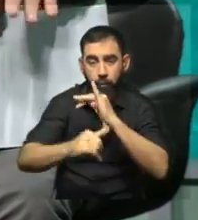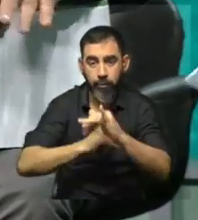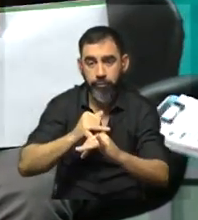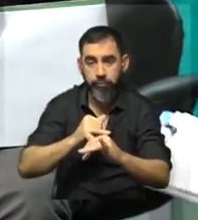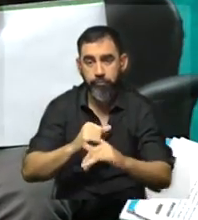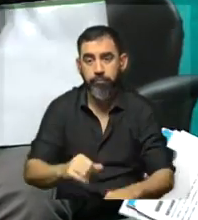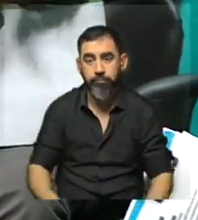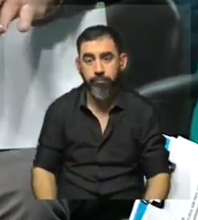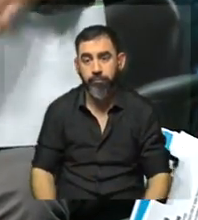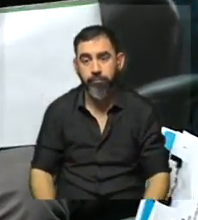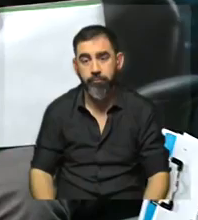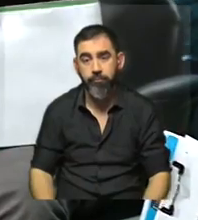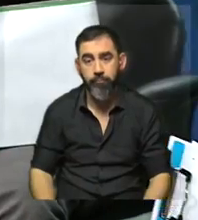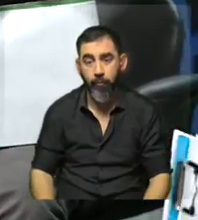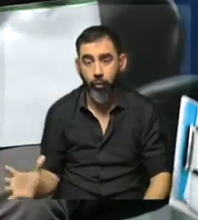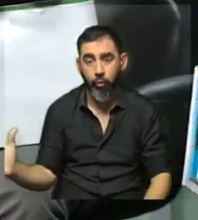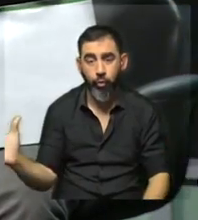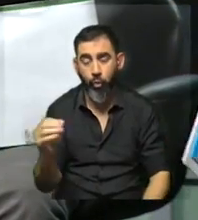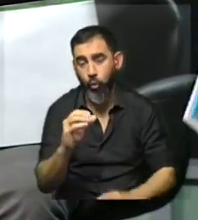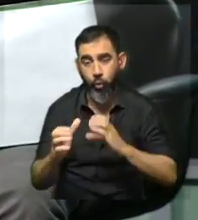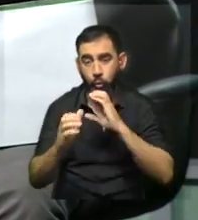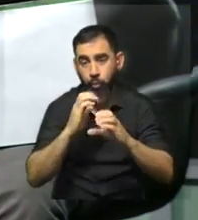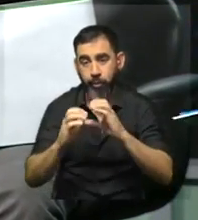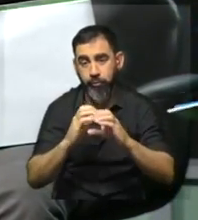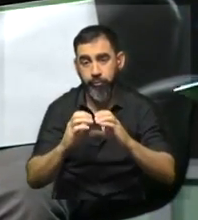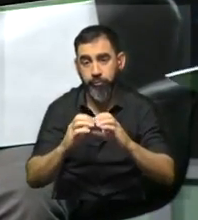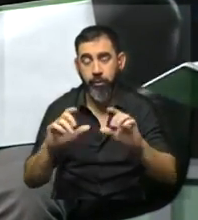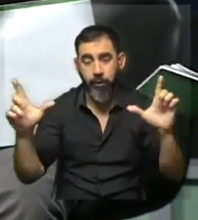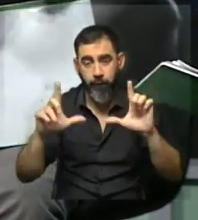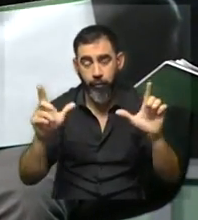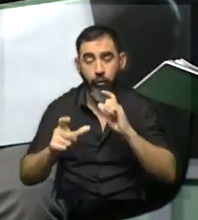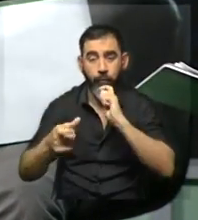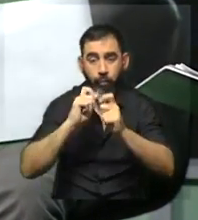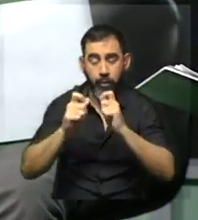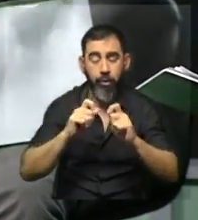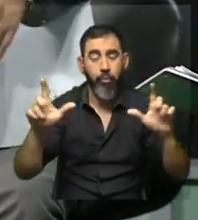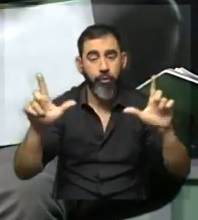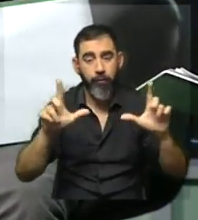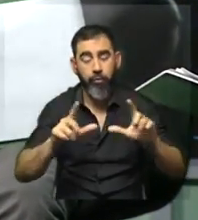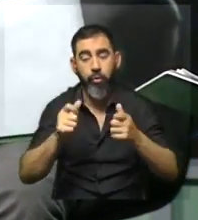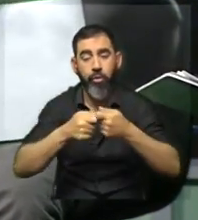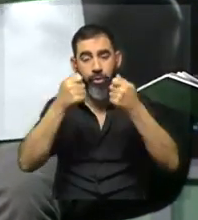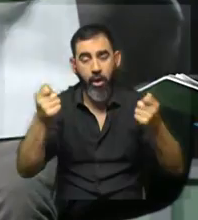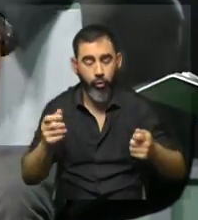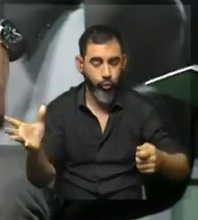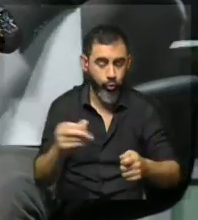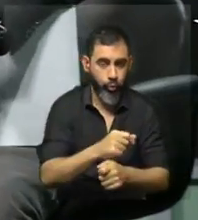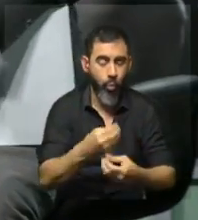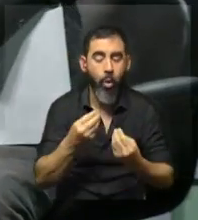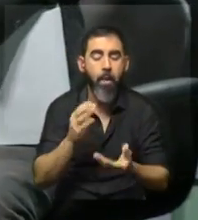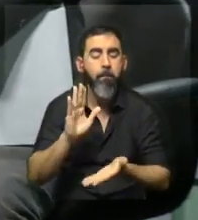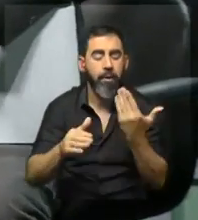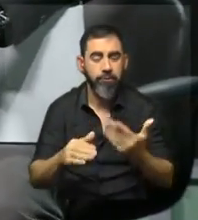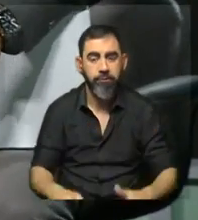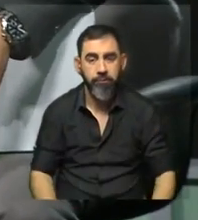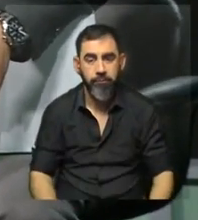entran todos, ¿no? Entran todos los medios, incluso los medios televisivos, los informativos de la televisión, los diarios, bueno, Les vamos a estar,